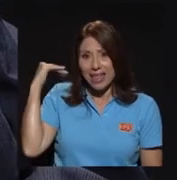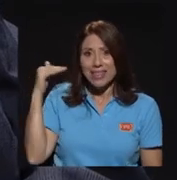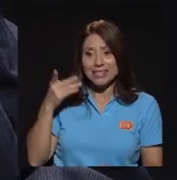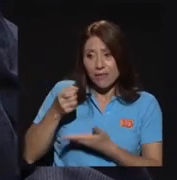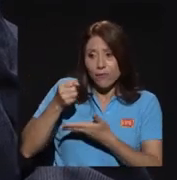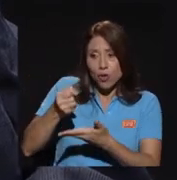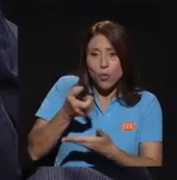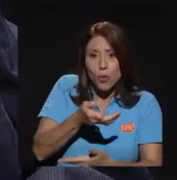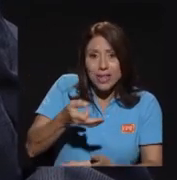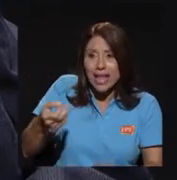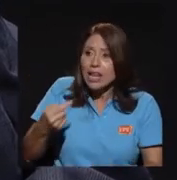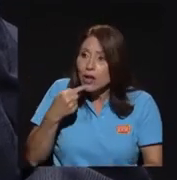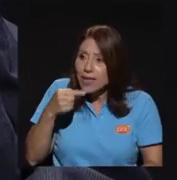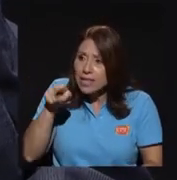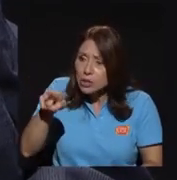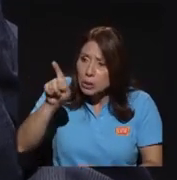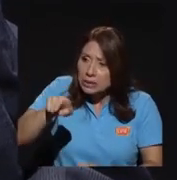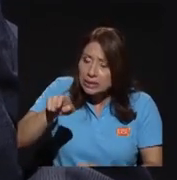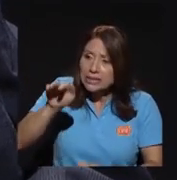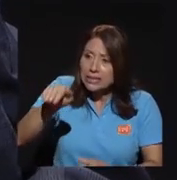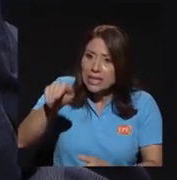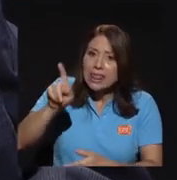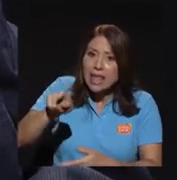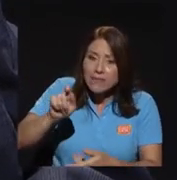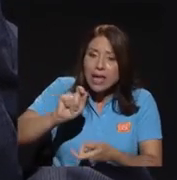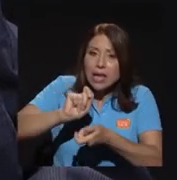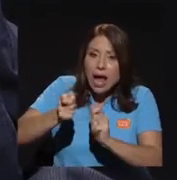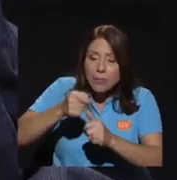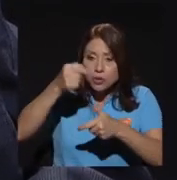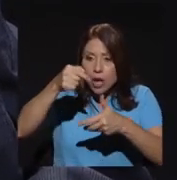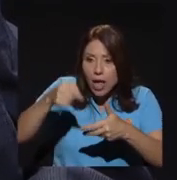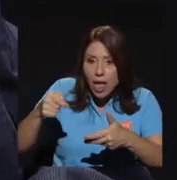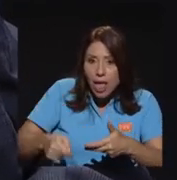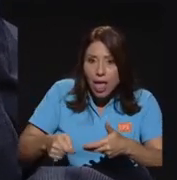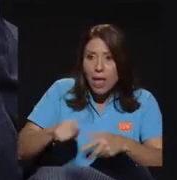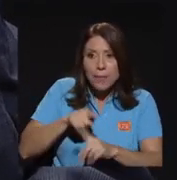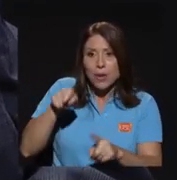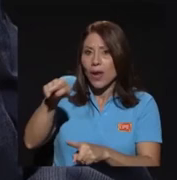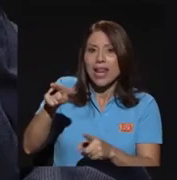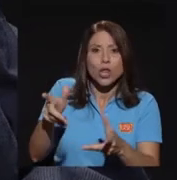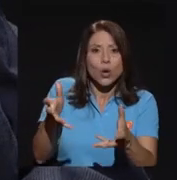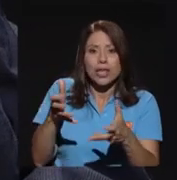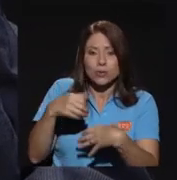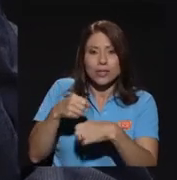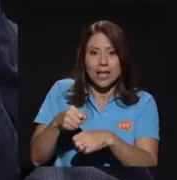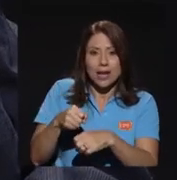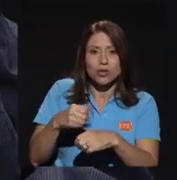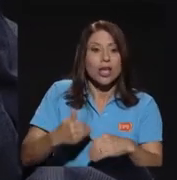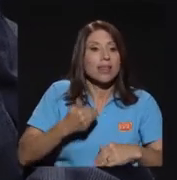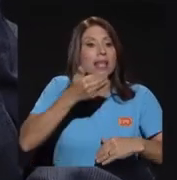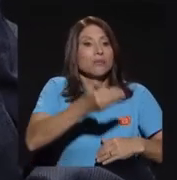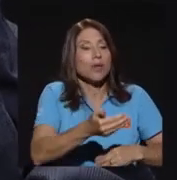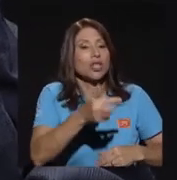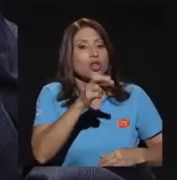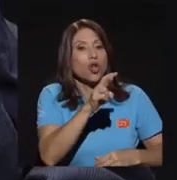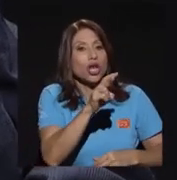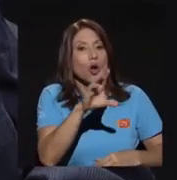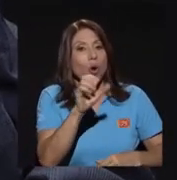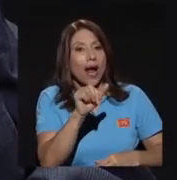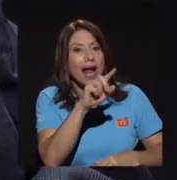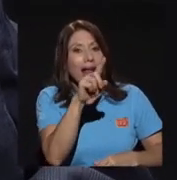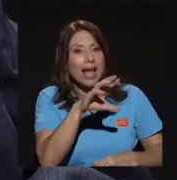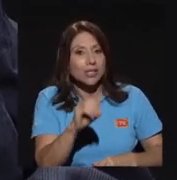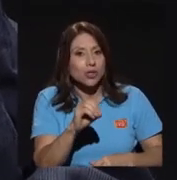cambios y ni daniel oduber quiso ser los y los digo carazo dijo que había otras soluciones y cuando se vino la evaluación